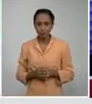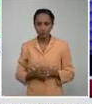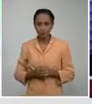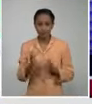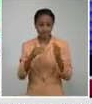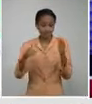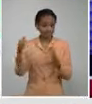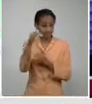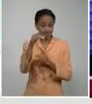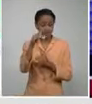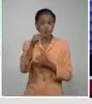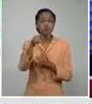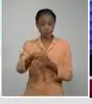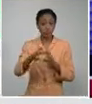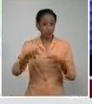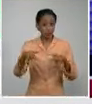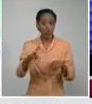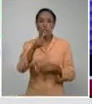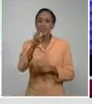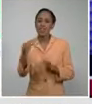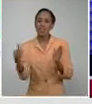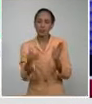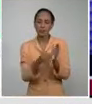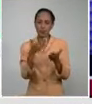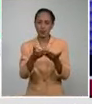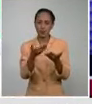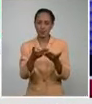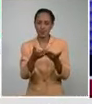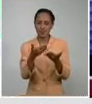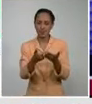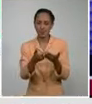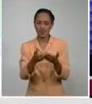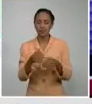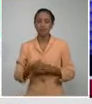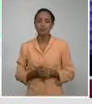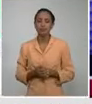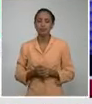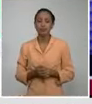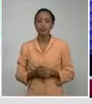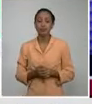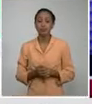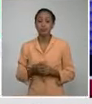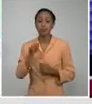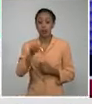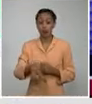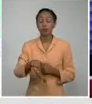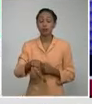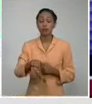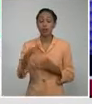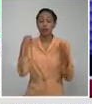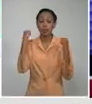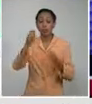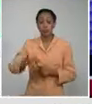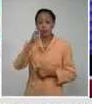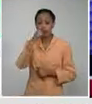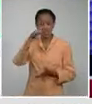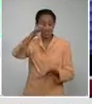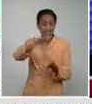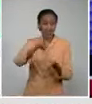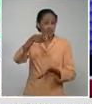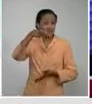de 20.000. Ahí el profesor Somarriba, director del Centro de Vigilancia, nos